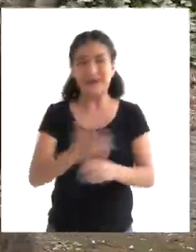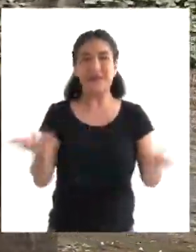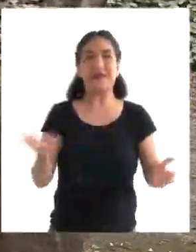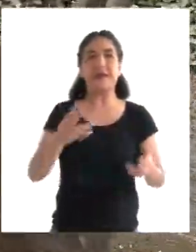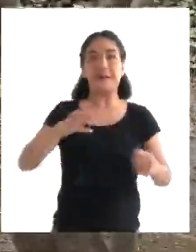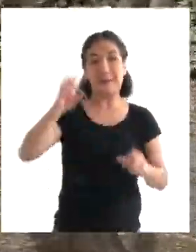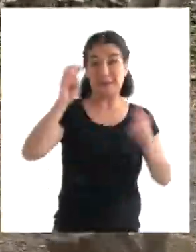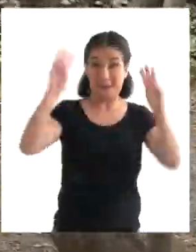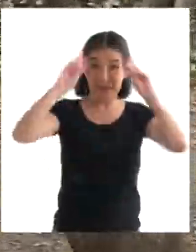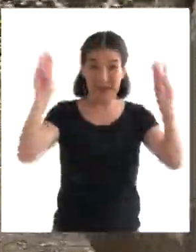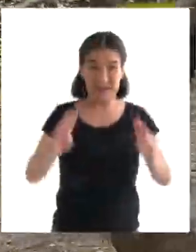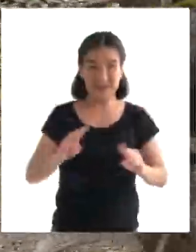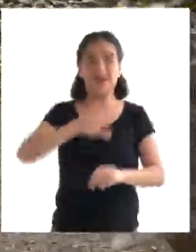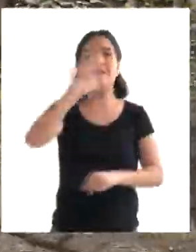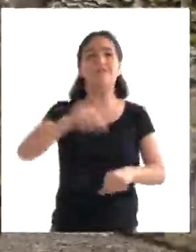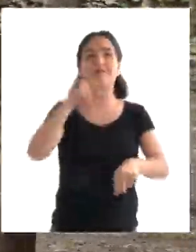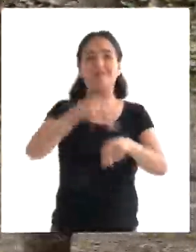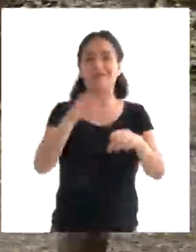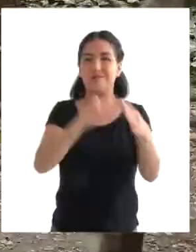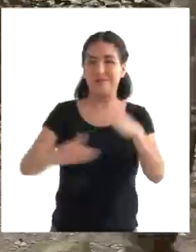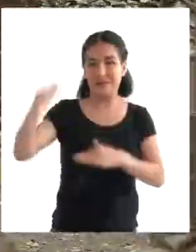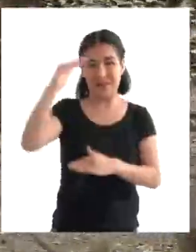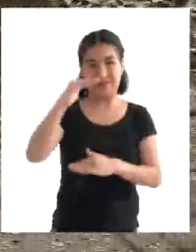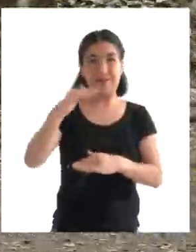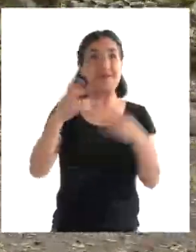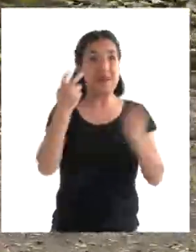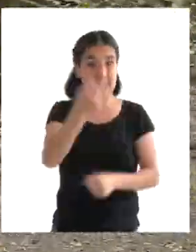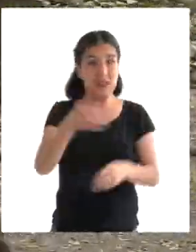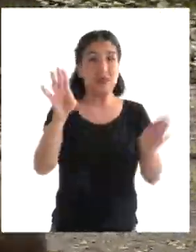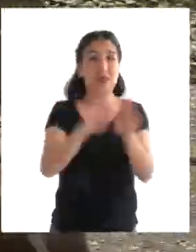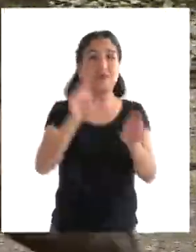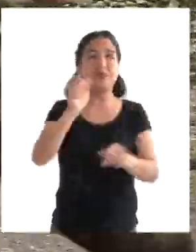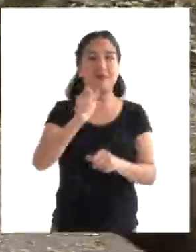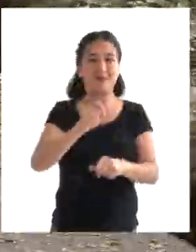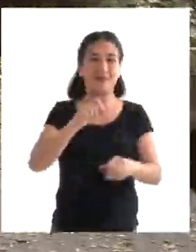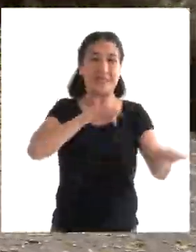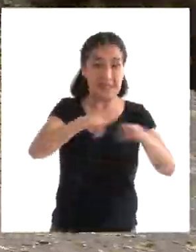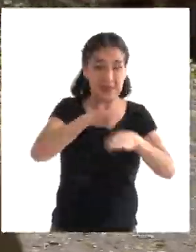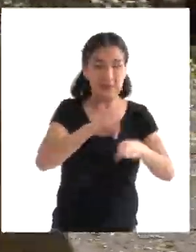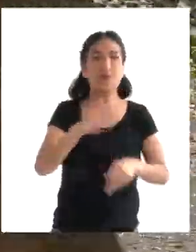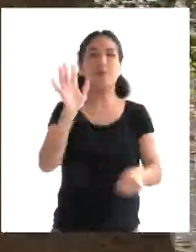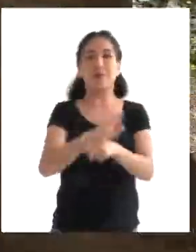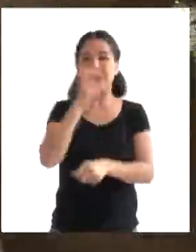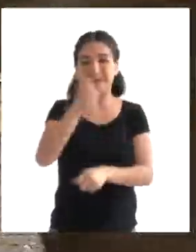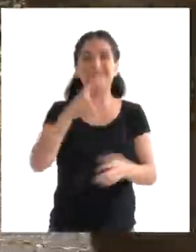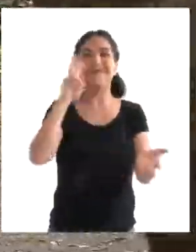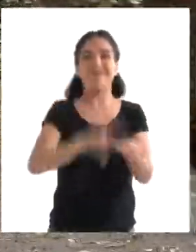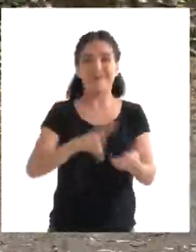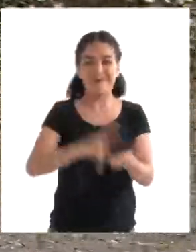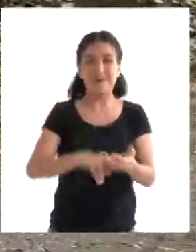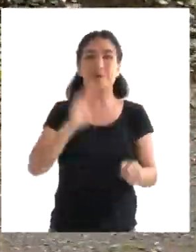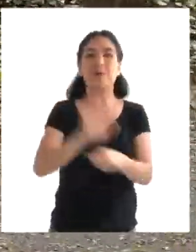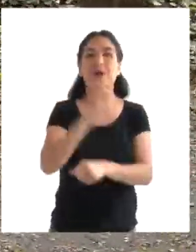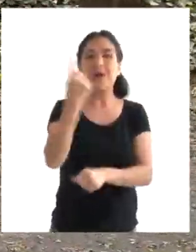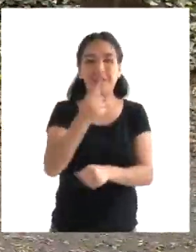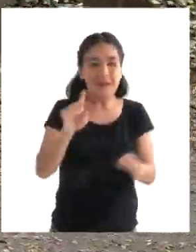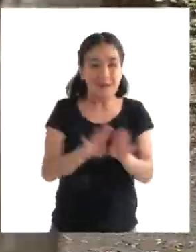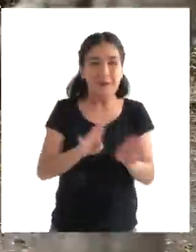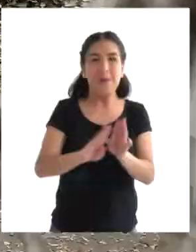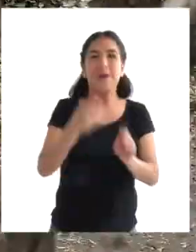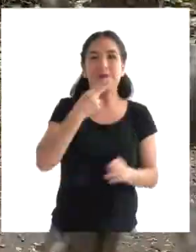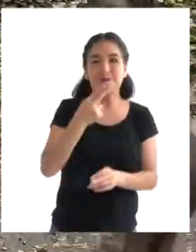una maestría y luego un doctorado. Y en términos laborales, por eso son tan valoradas, porque genera